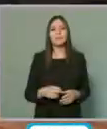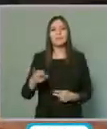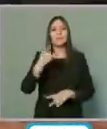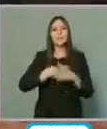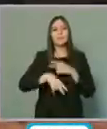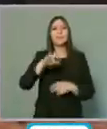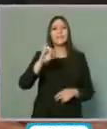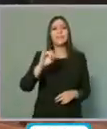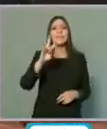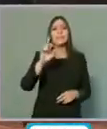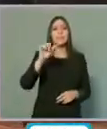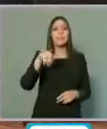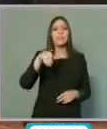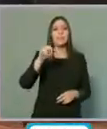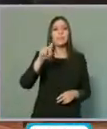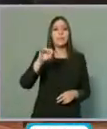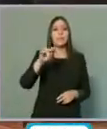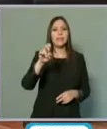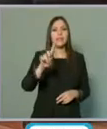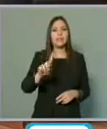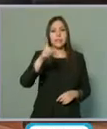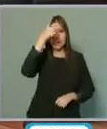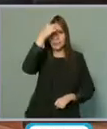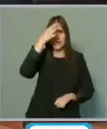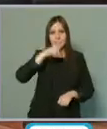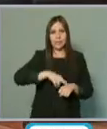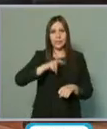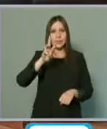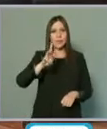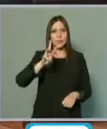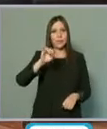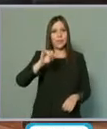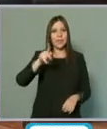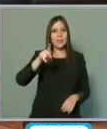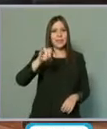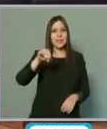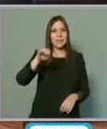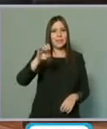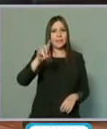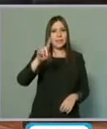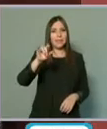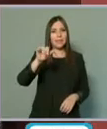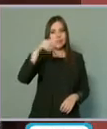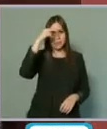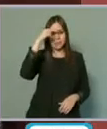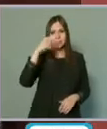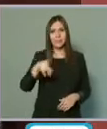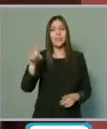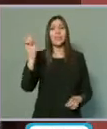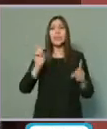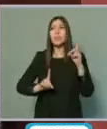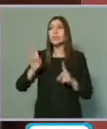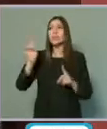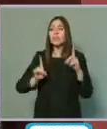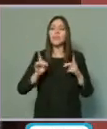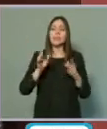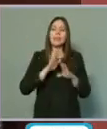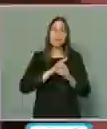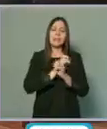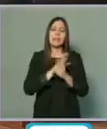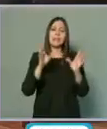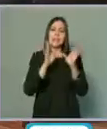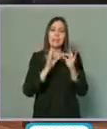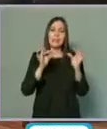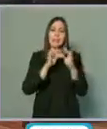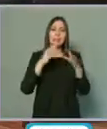acompaña Iván Martínez, director de Wikimedia México, para despejarnos todas estas dudas con respecto a la inteligencia. ¿Cómo